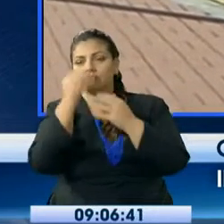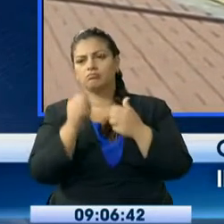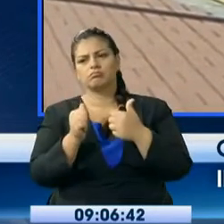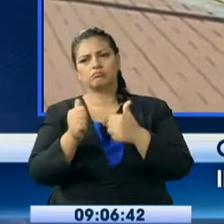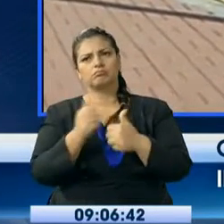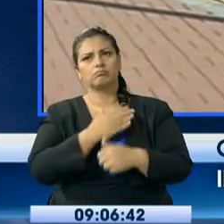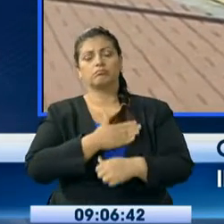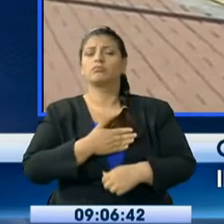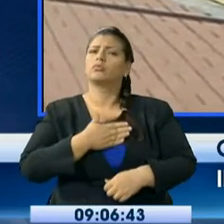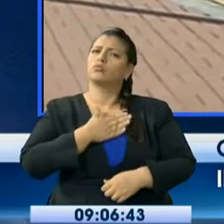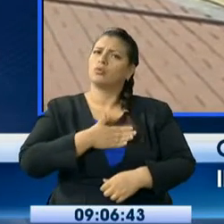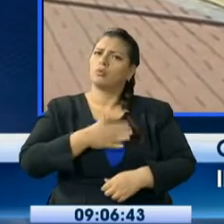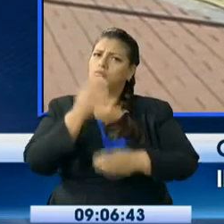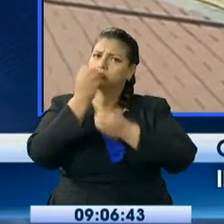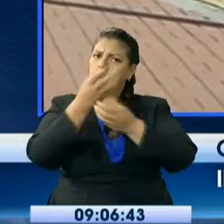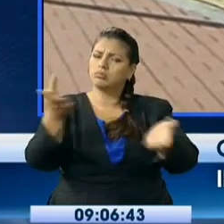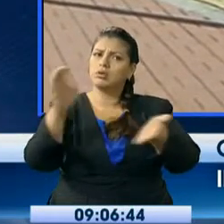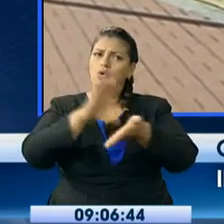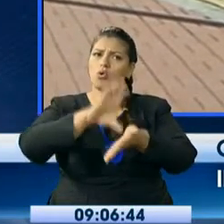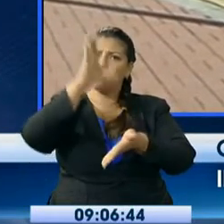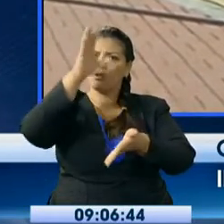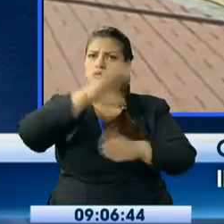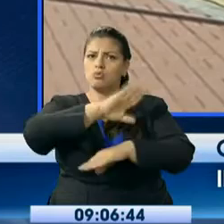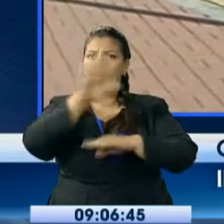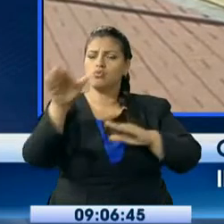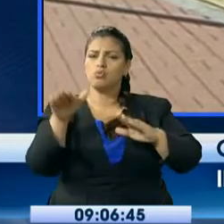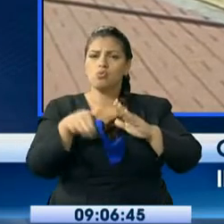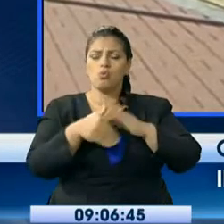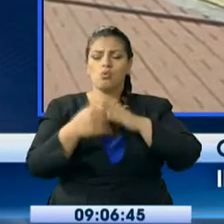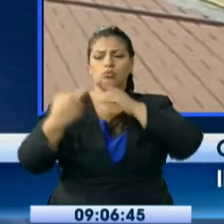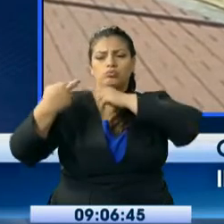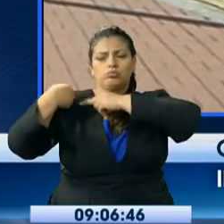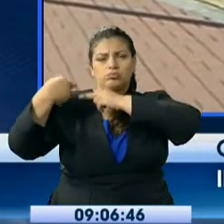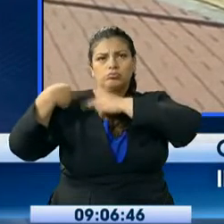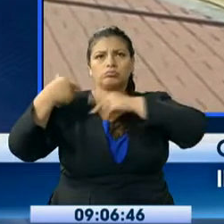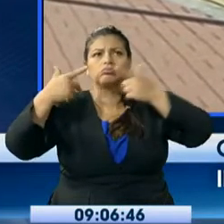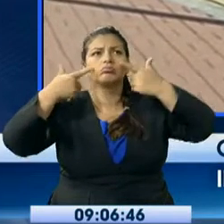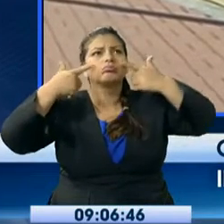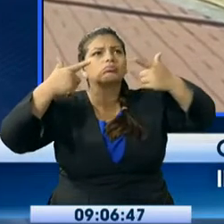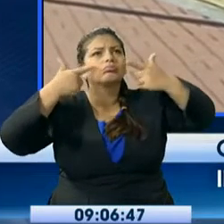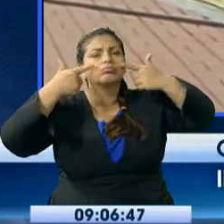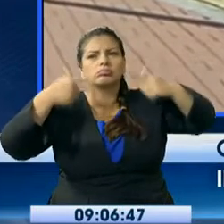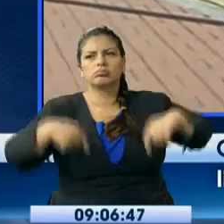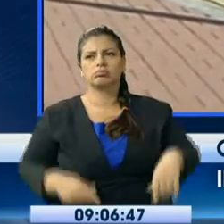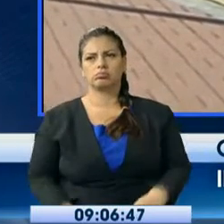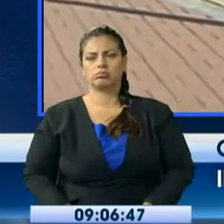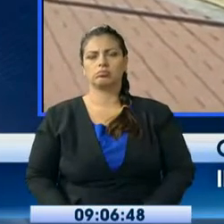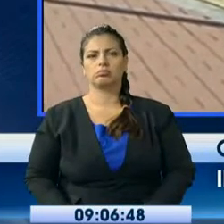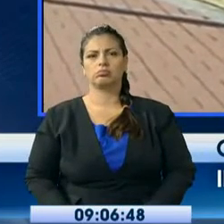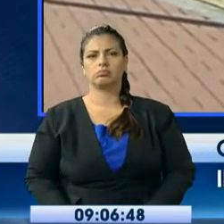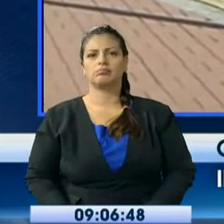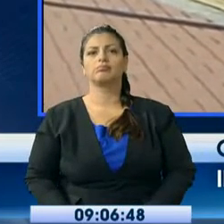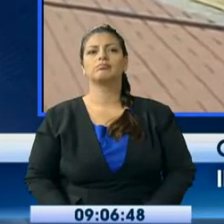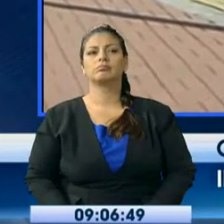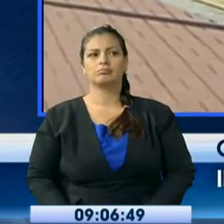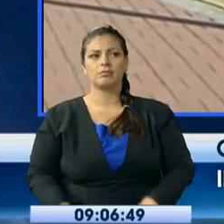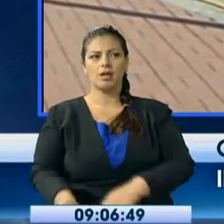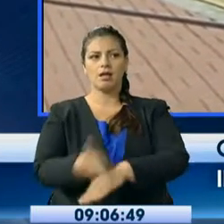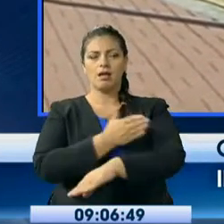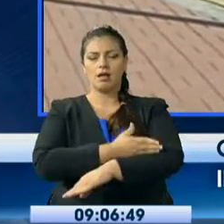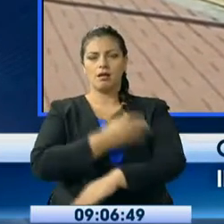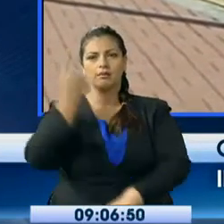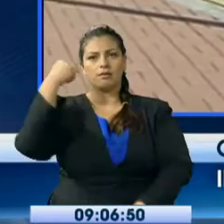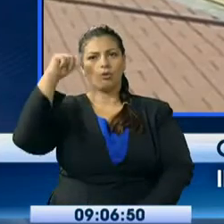cuiden el plantel que es de todos. No solo de ellos, es de todos los ecuatorianos, porque se hizo con plata